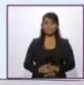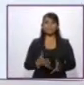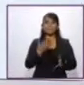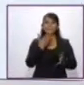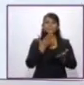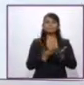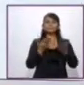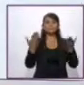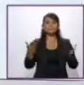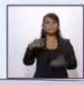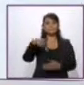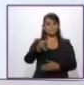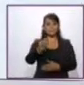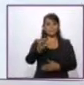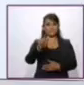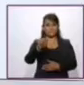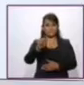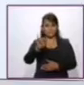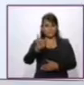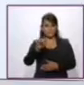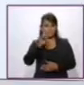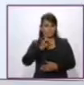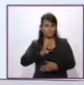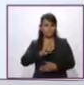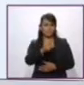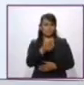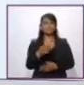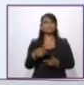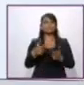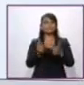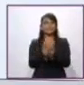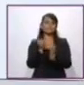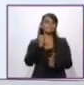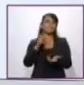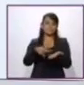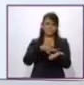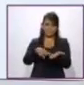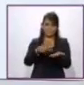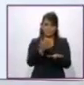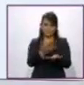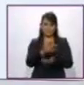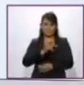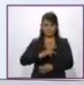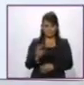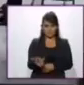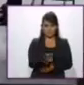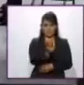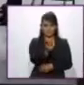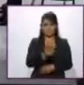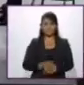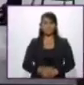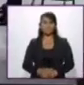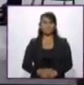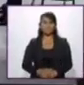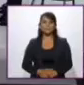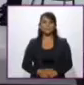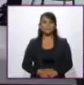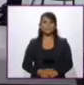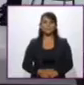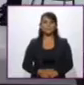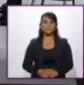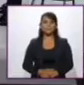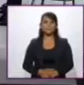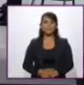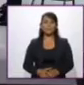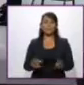turno de Katia Reséndiz Jaime, la candidata del Partido Verde Ecologista de México, y la pregunta es la siguiente, candidata: ¿cómo garantizar la transparencia en